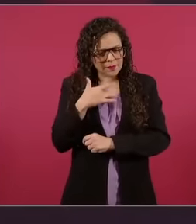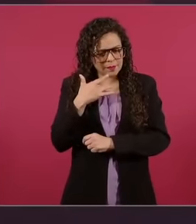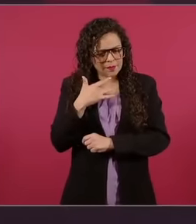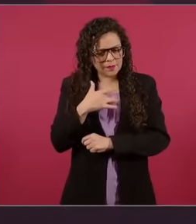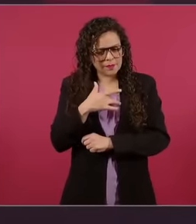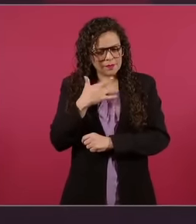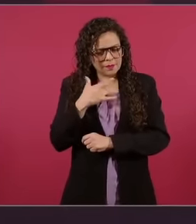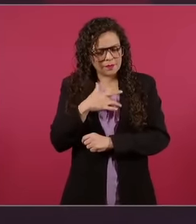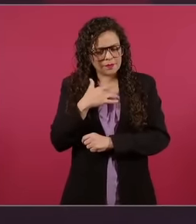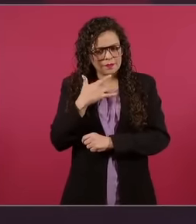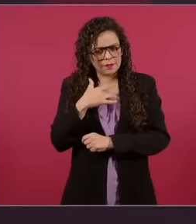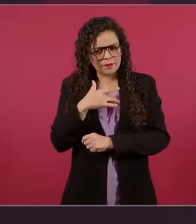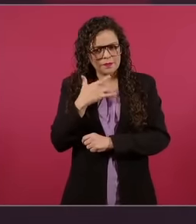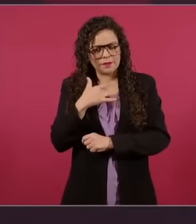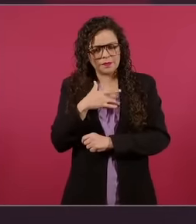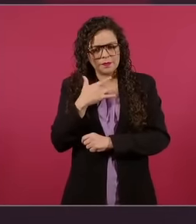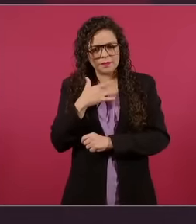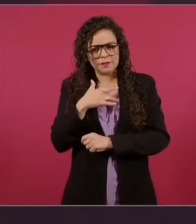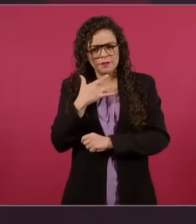sobra